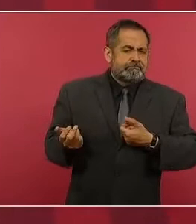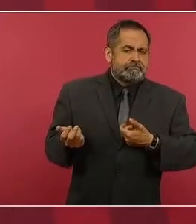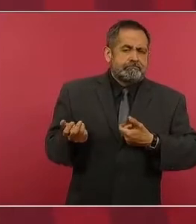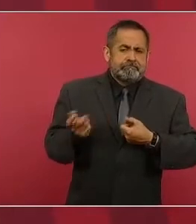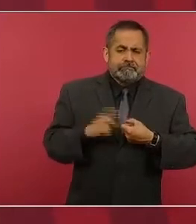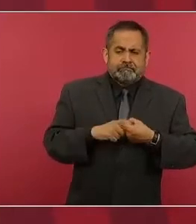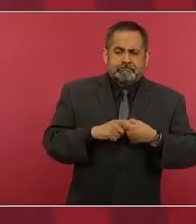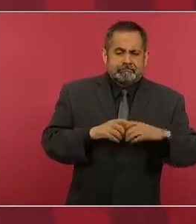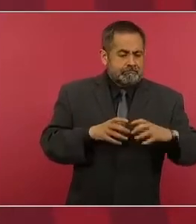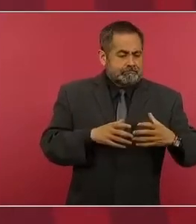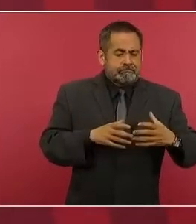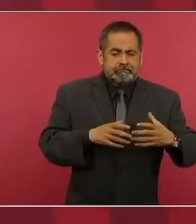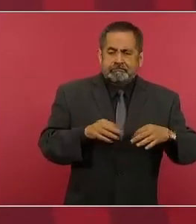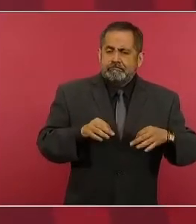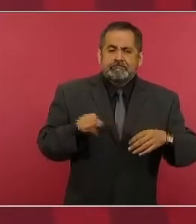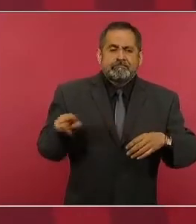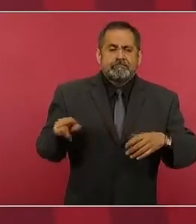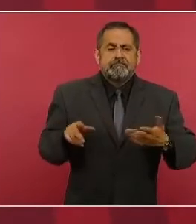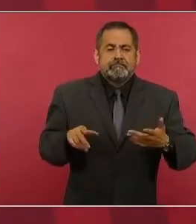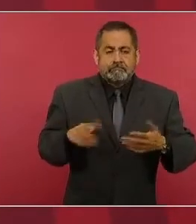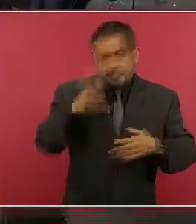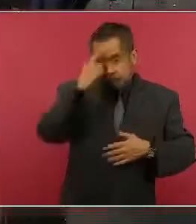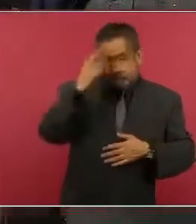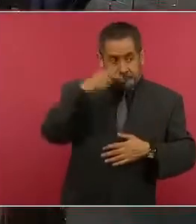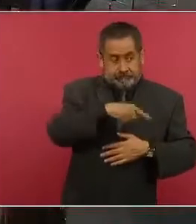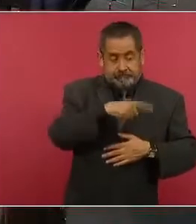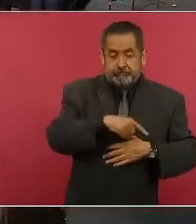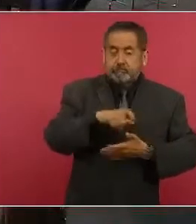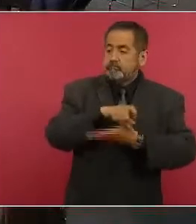los ferrocarriles de México,